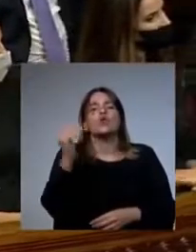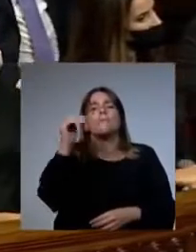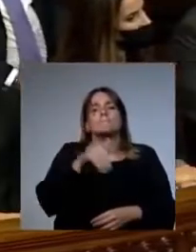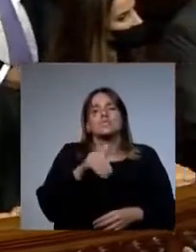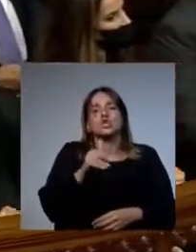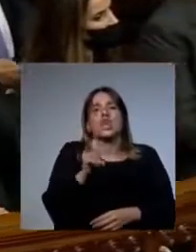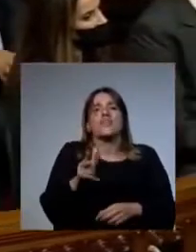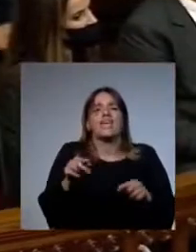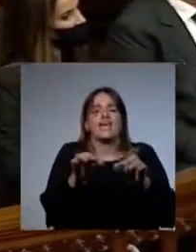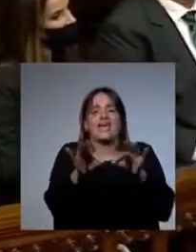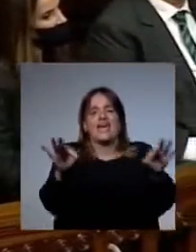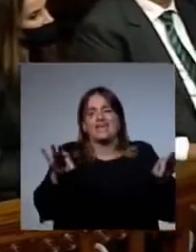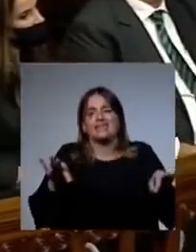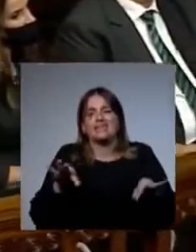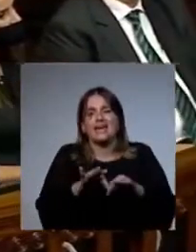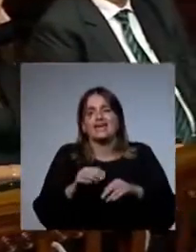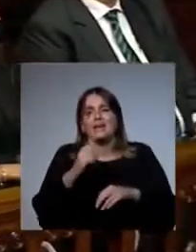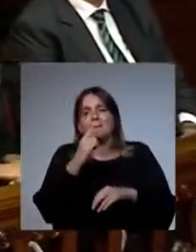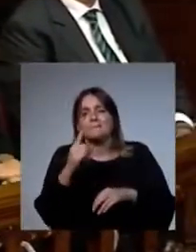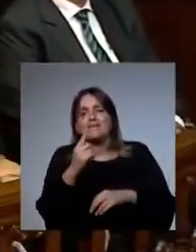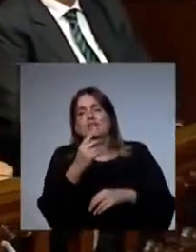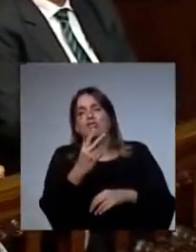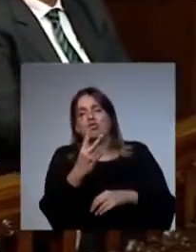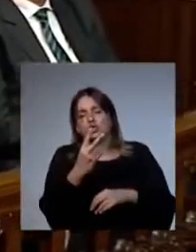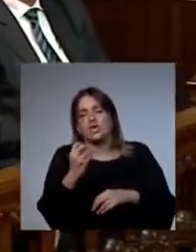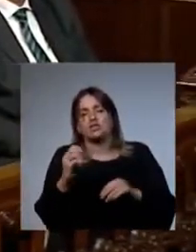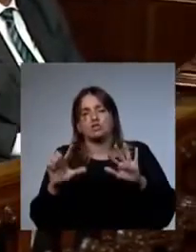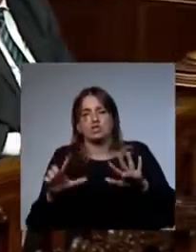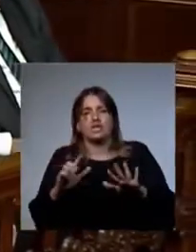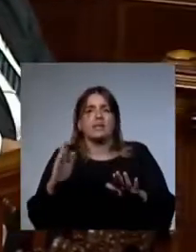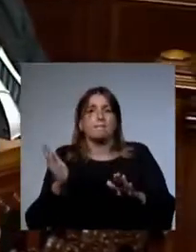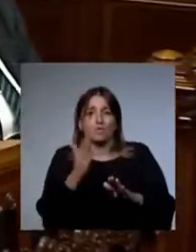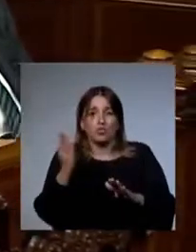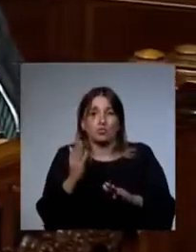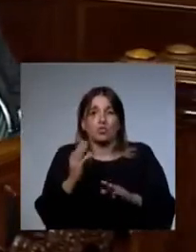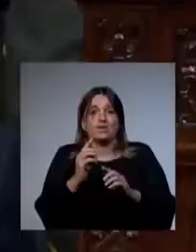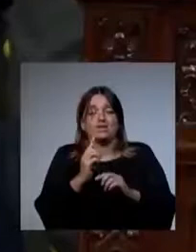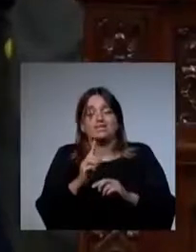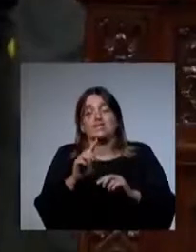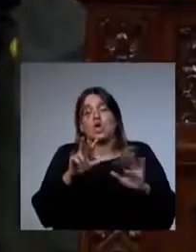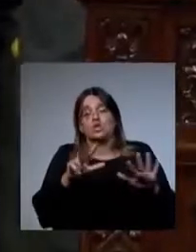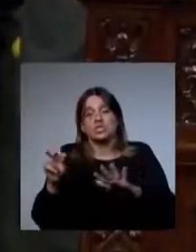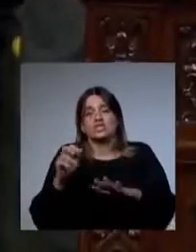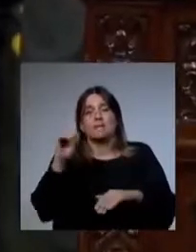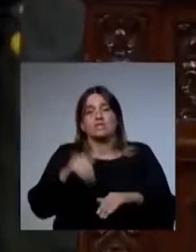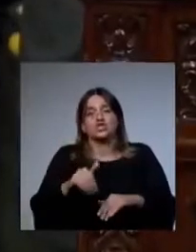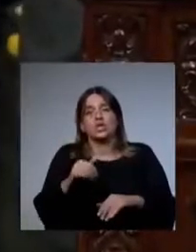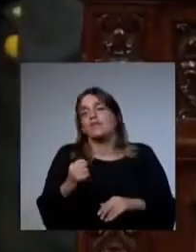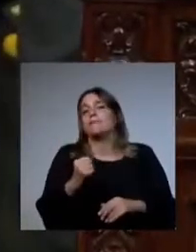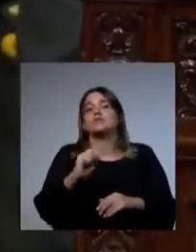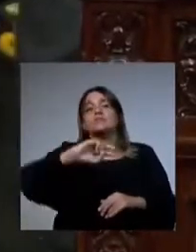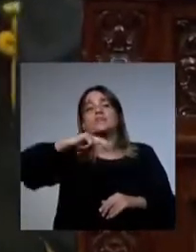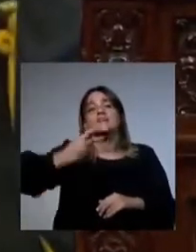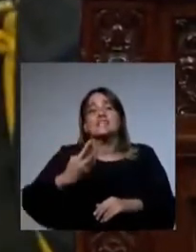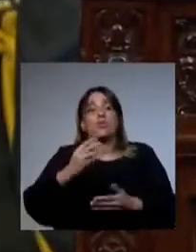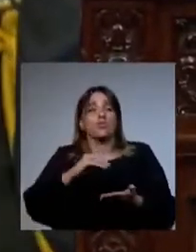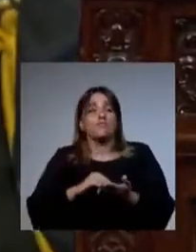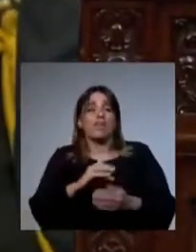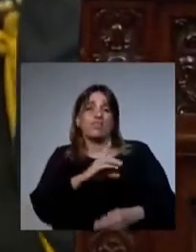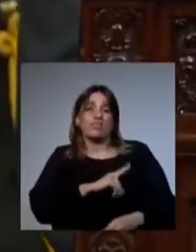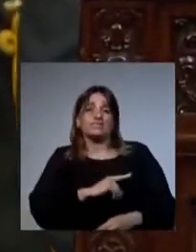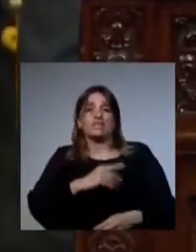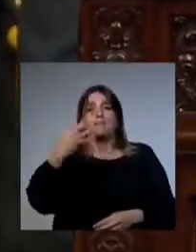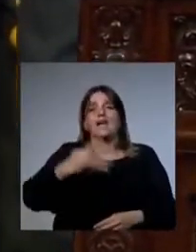hectáreas, 1.207 productores y 180 millones de pesos. La segunda, en diciembre,